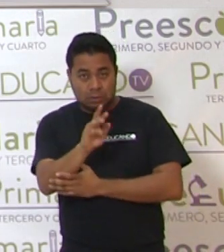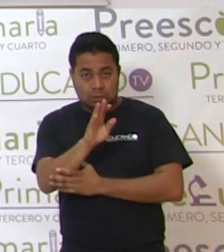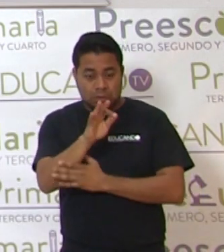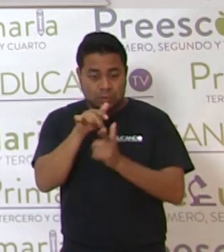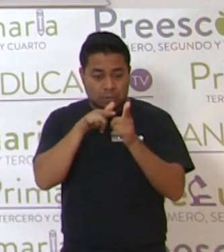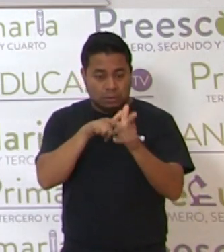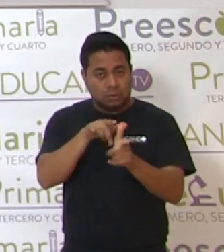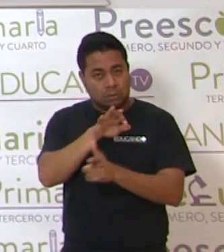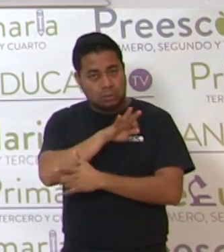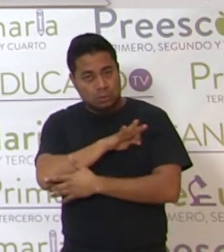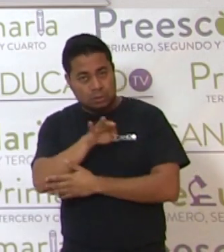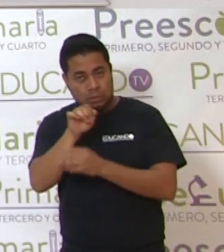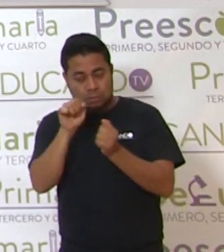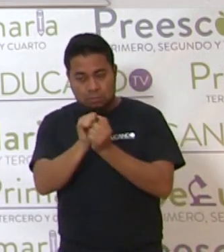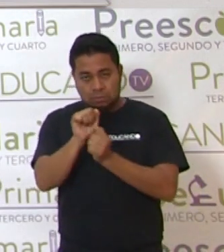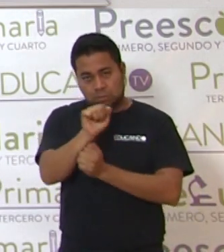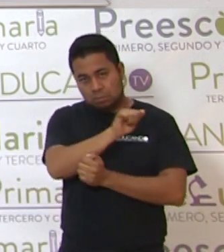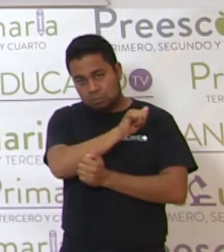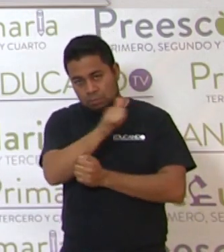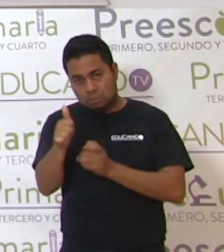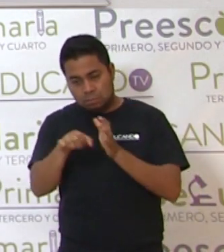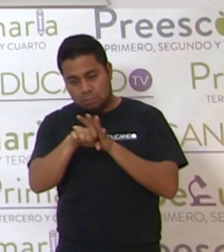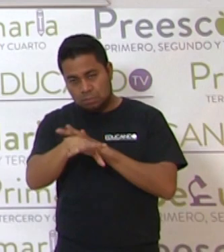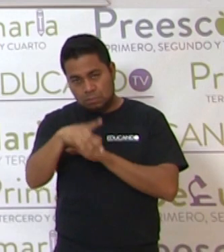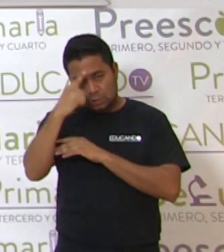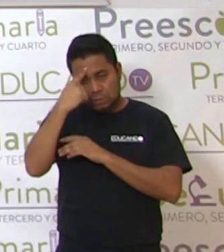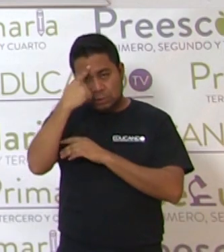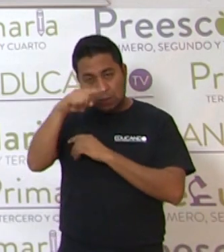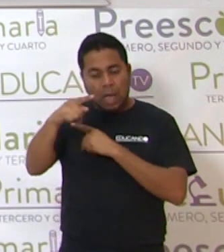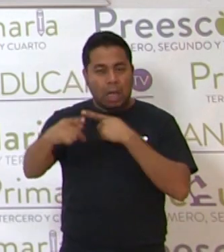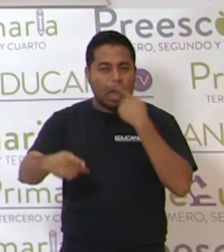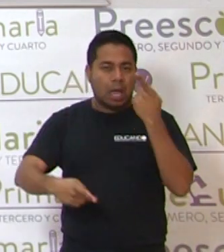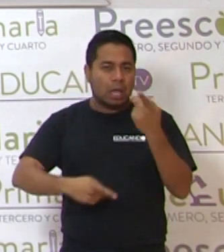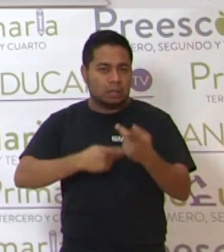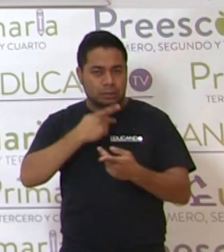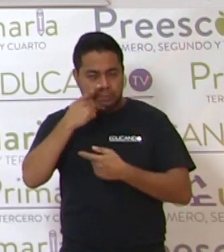o ejemplo de poesías.